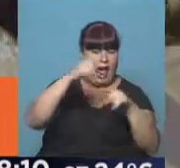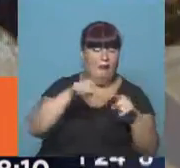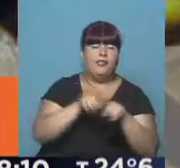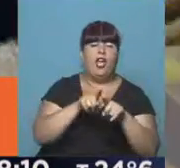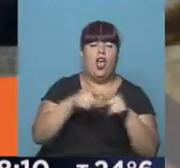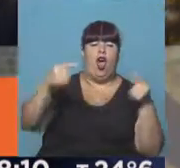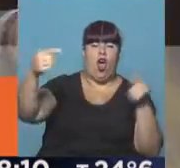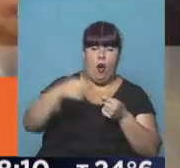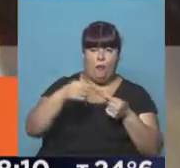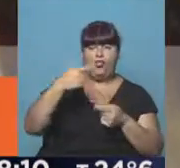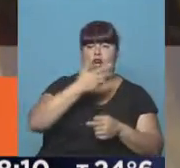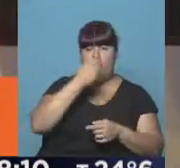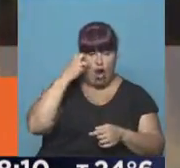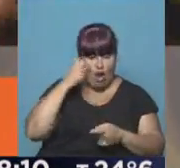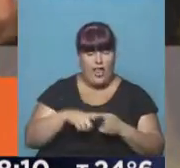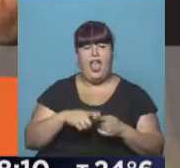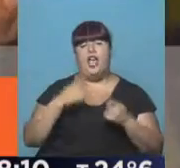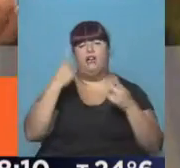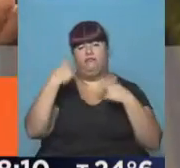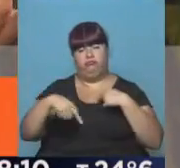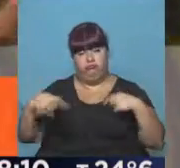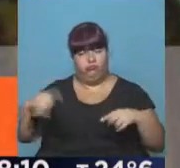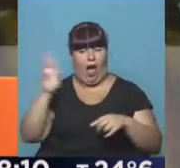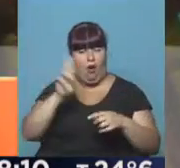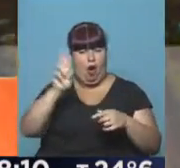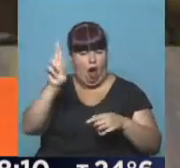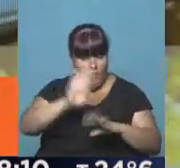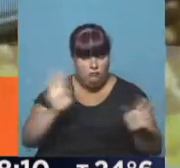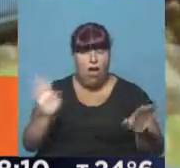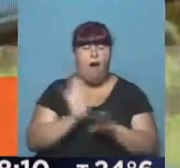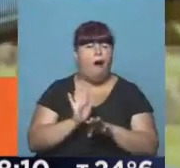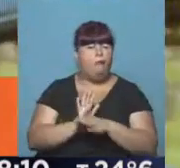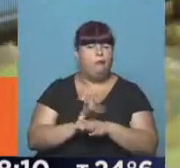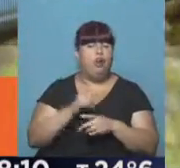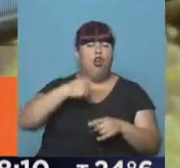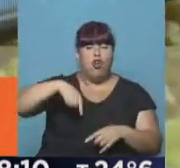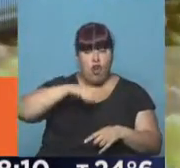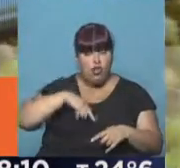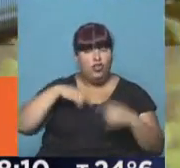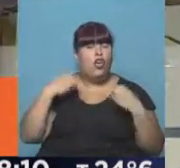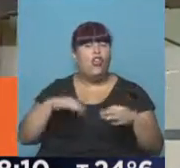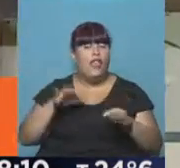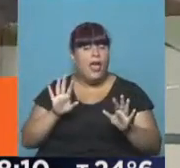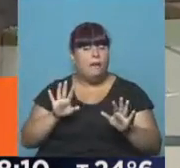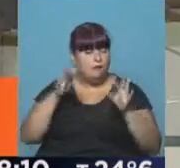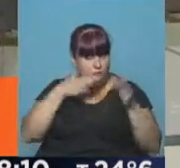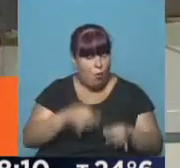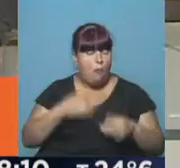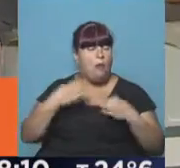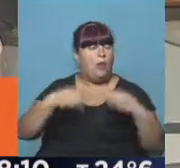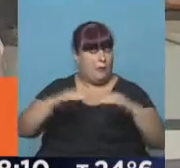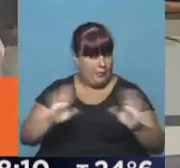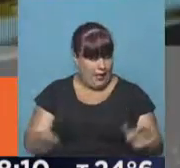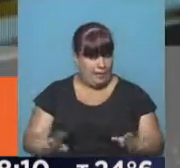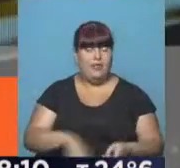oposición en el congreso pasaron todas las sobre las autorizaciones o sea lo que nosotros teníamos que hacer fue hecho fue hecho bien